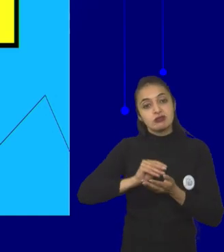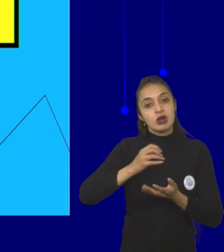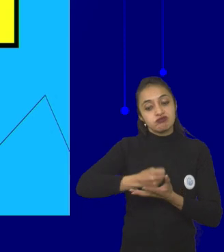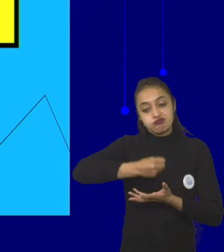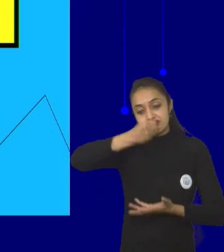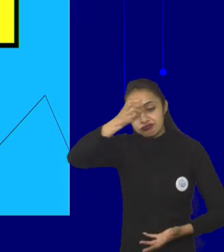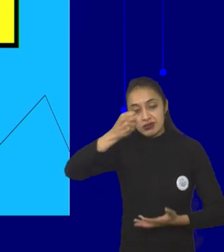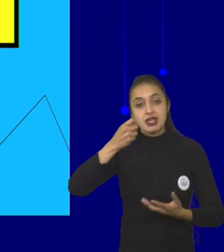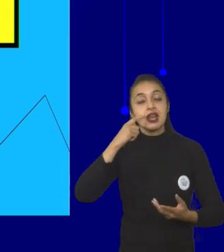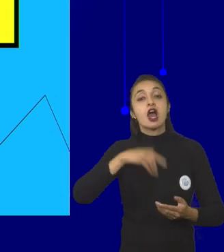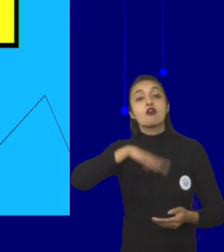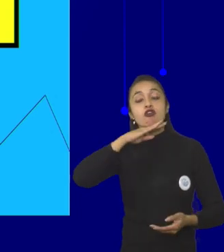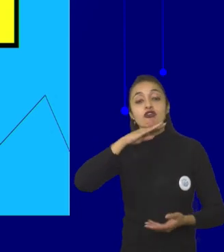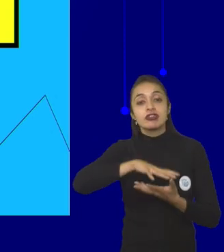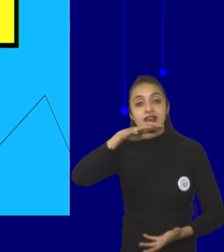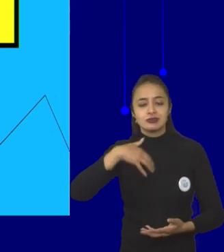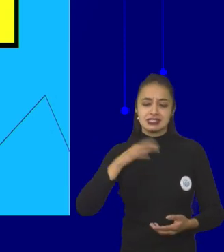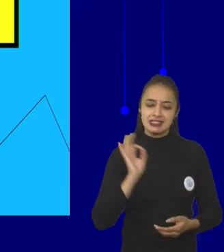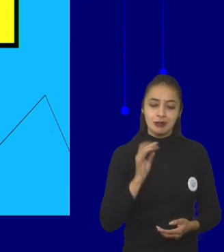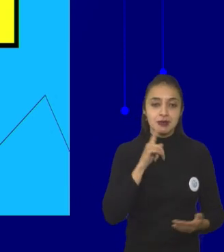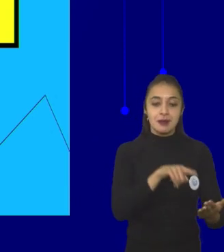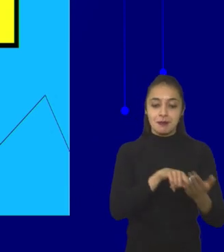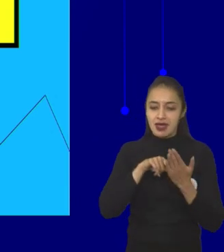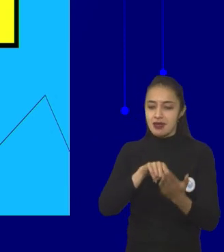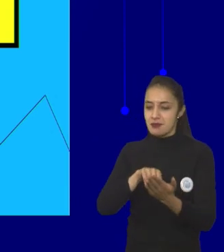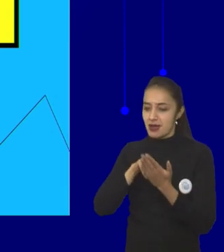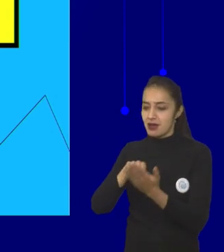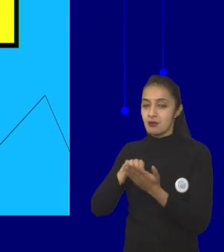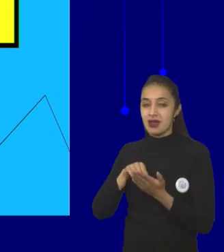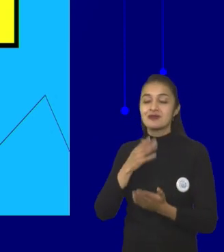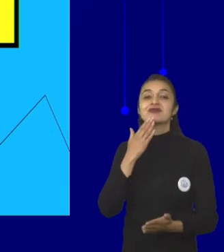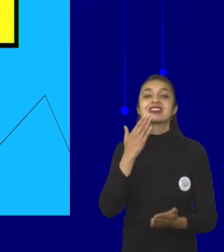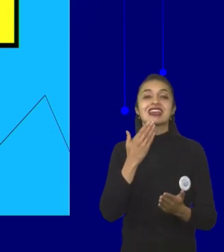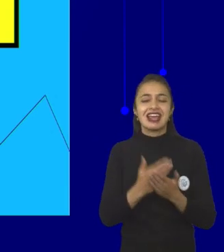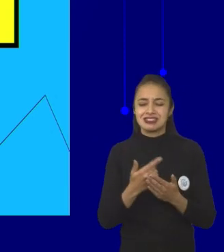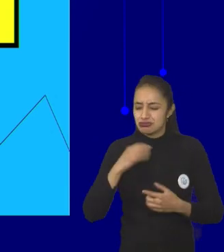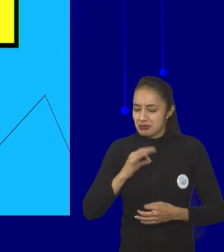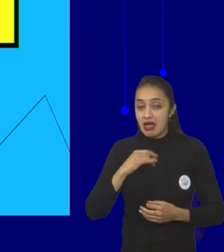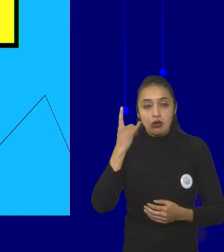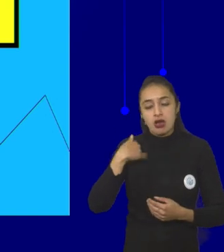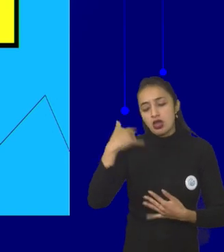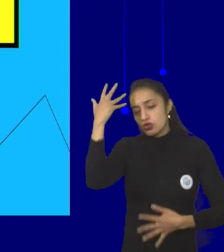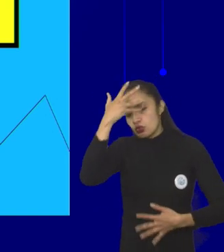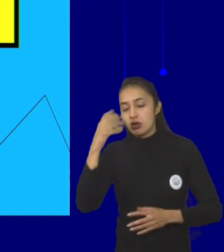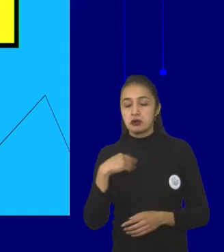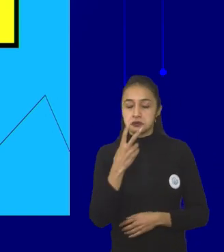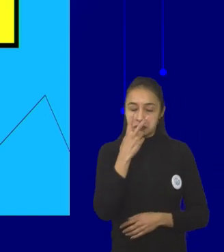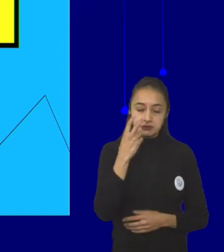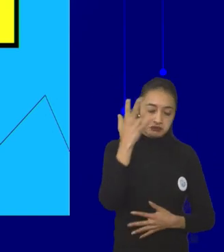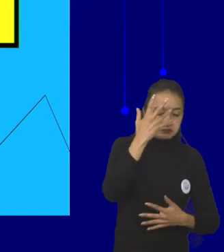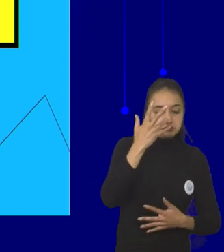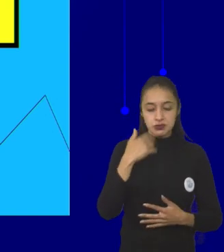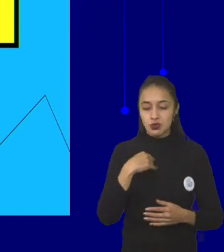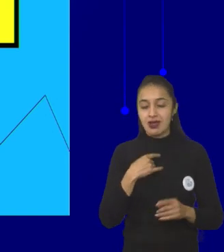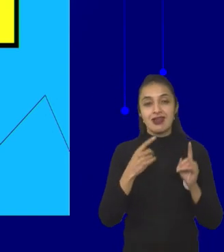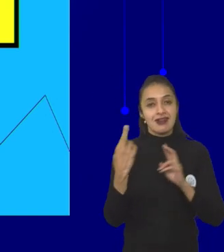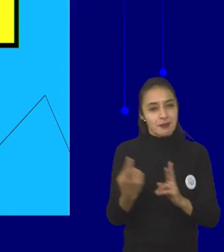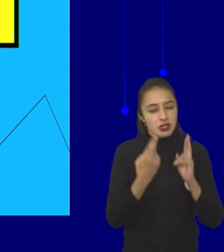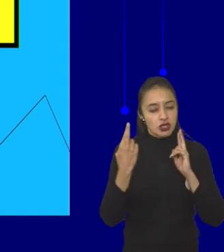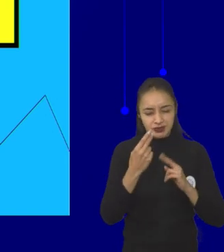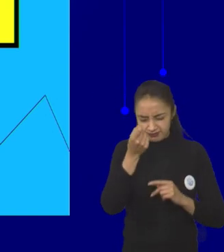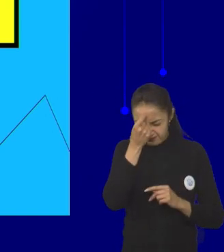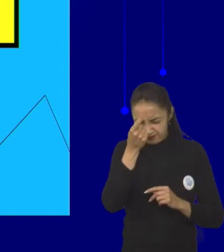Se manifiesta, gracias. Entre la ducha, con los ojos cerrados y ustedes